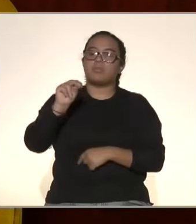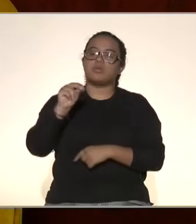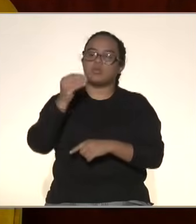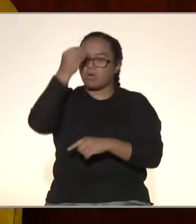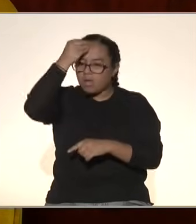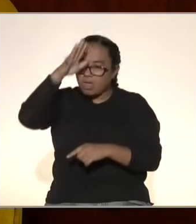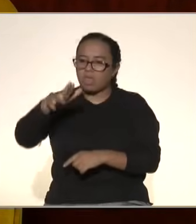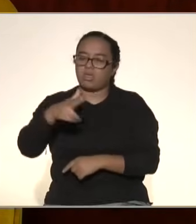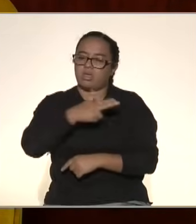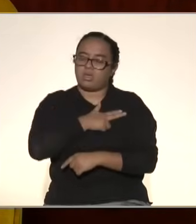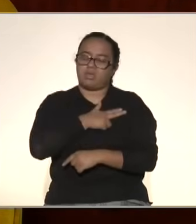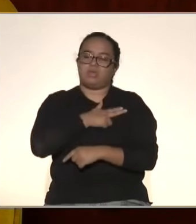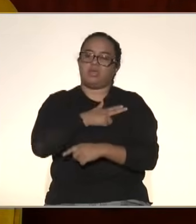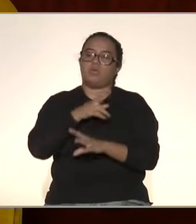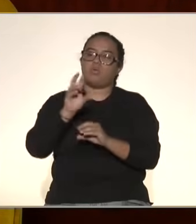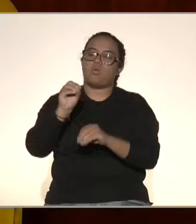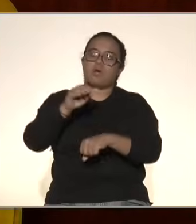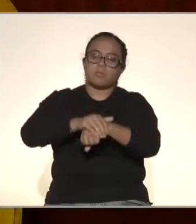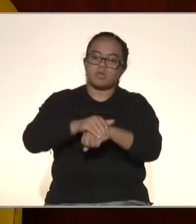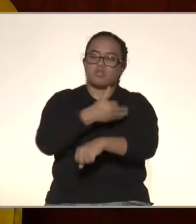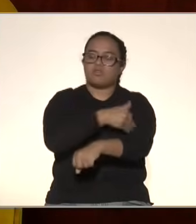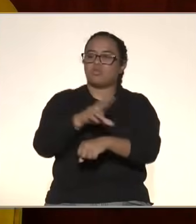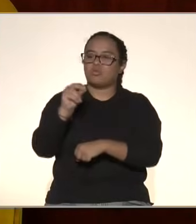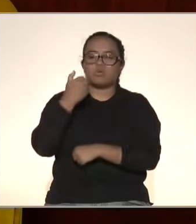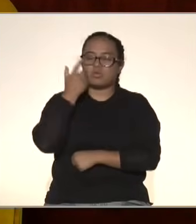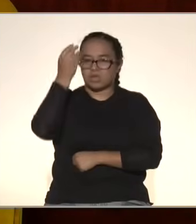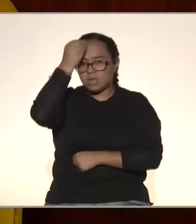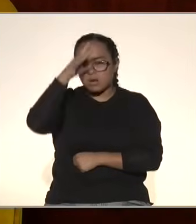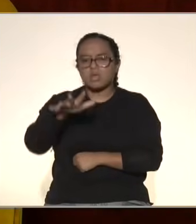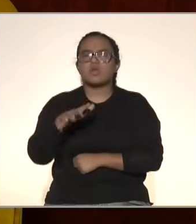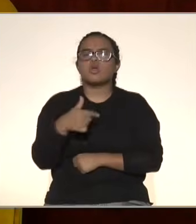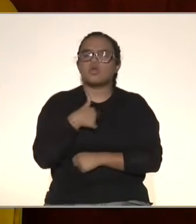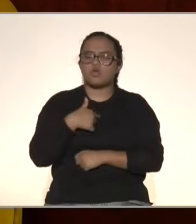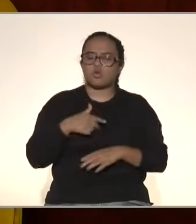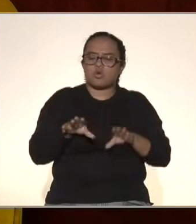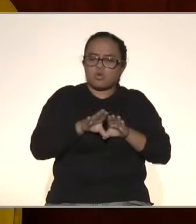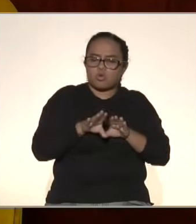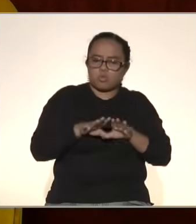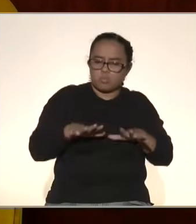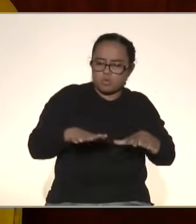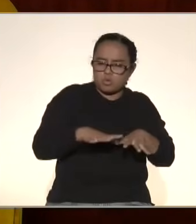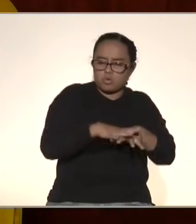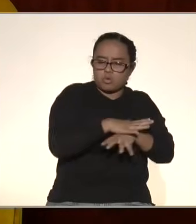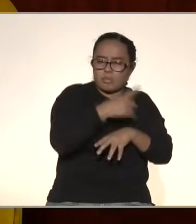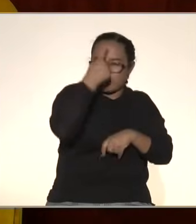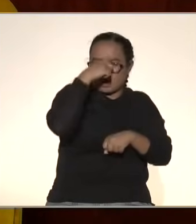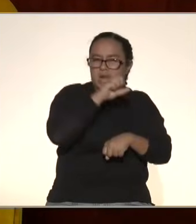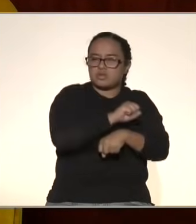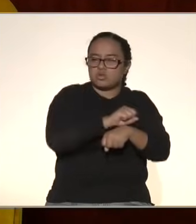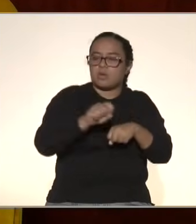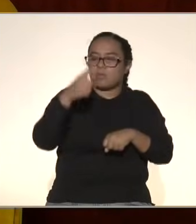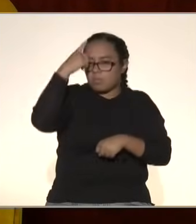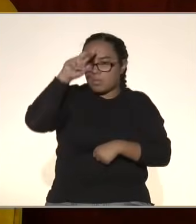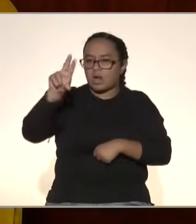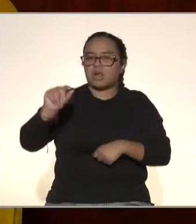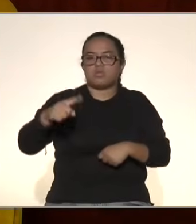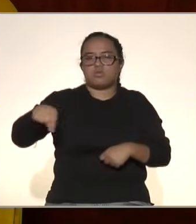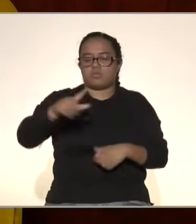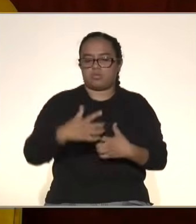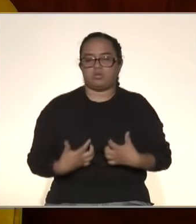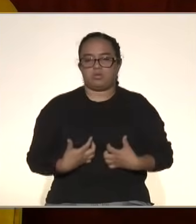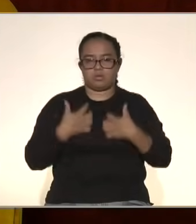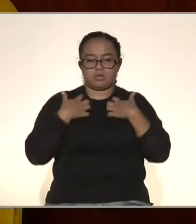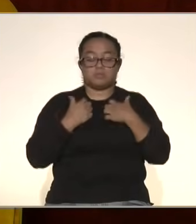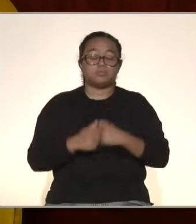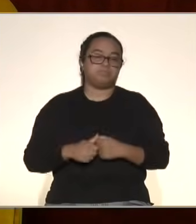a familia en el proceso. ¿Cómo le hago para hacer ese cambio de una forma más sutil, más suave? Bren